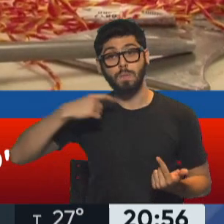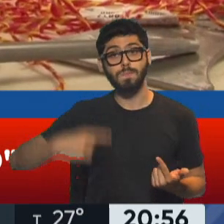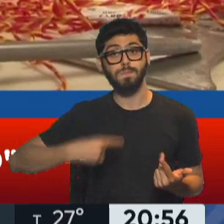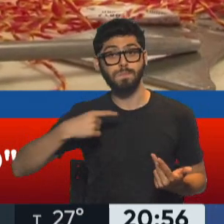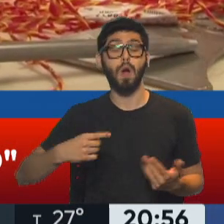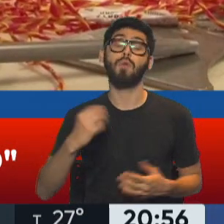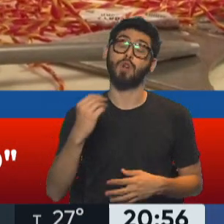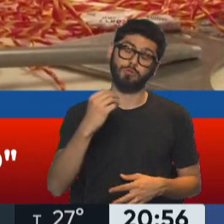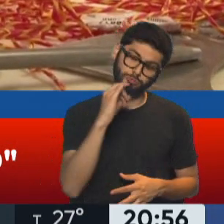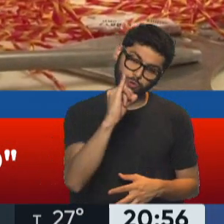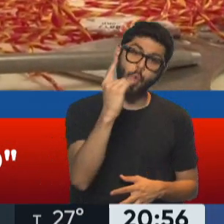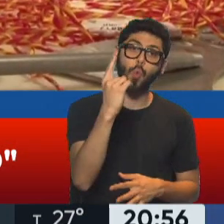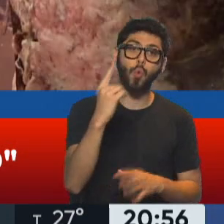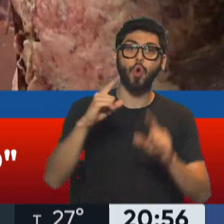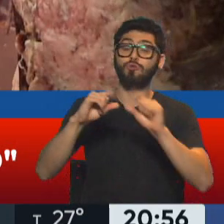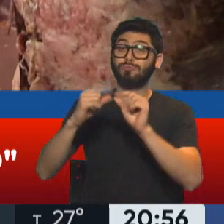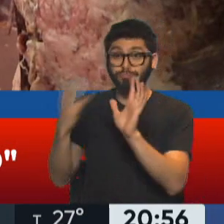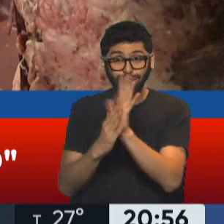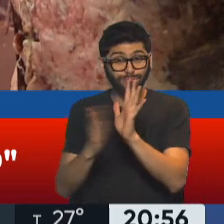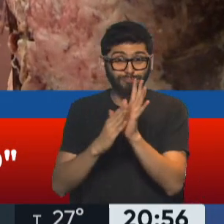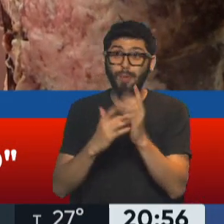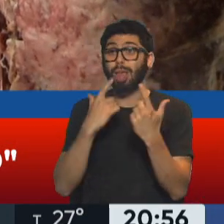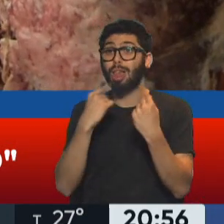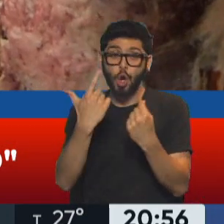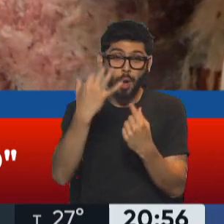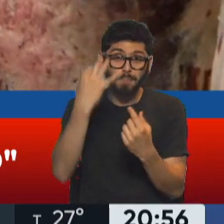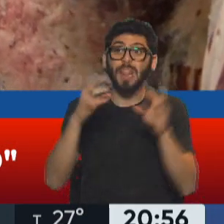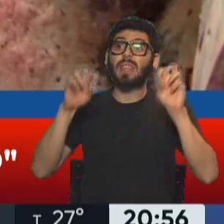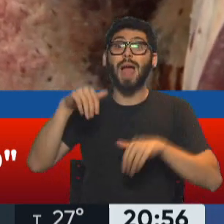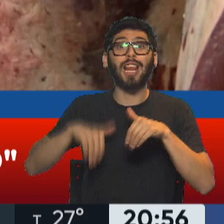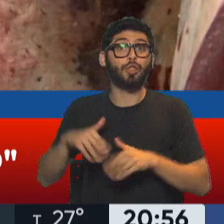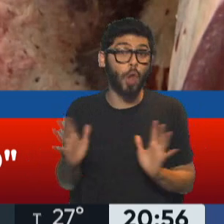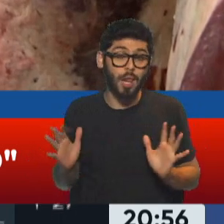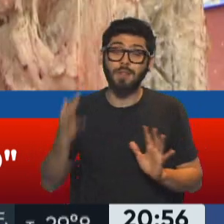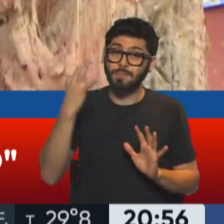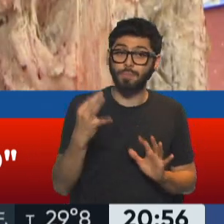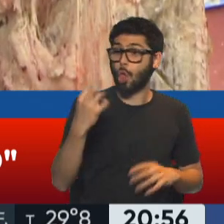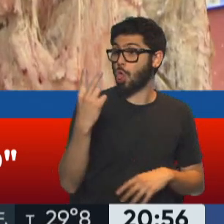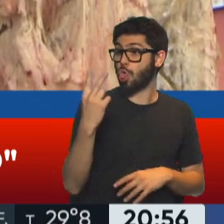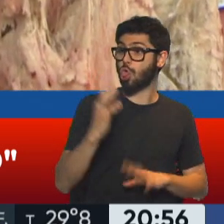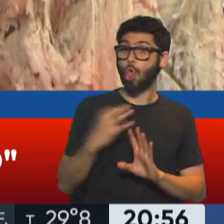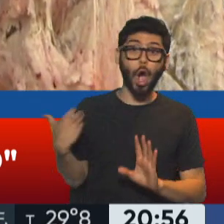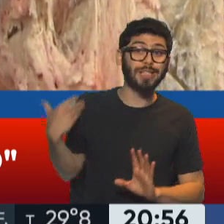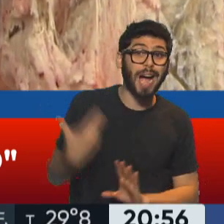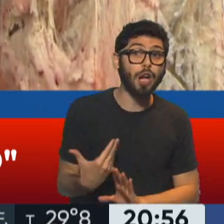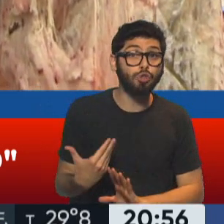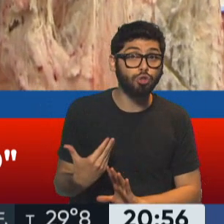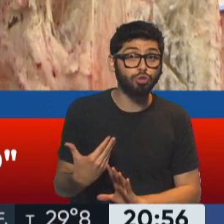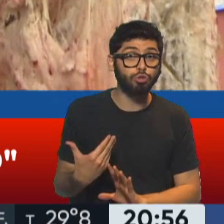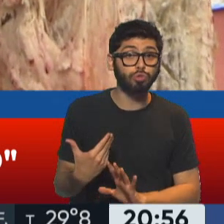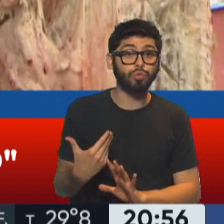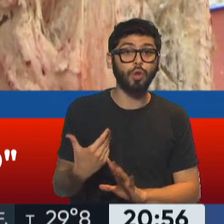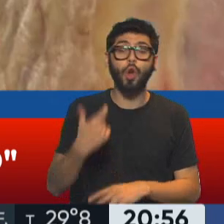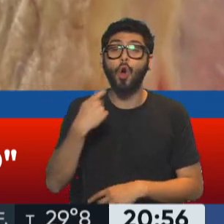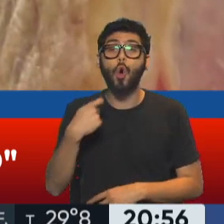yo les voy a decir una cosa que es un dato inobjetable de la realidad y que tiene que ver con la cuestión electoral. En los últimos 2 años, las